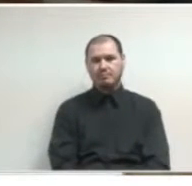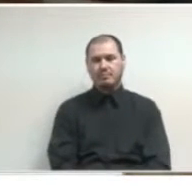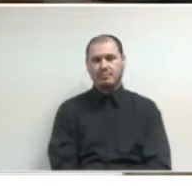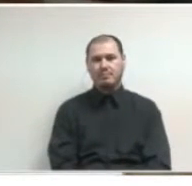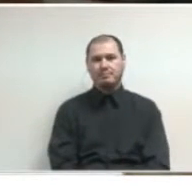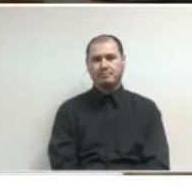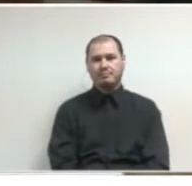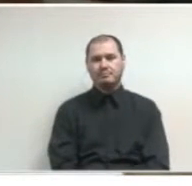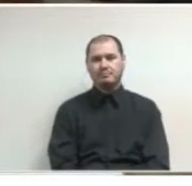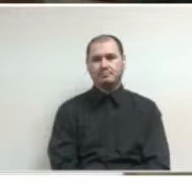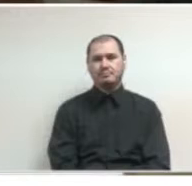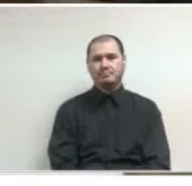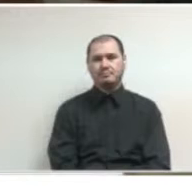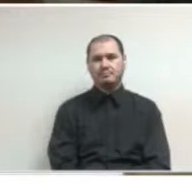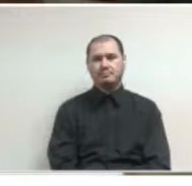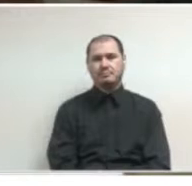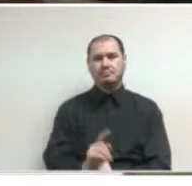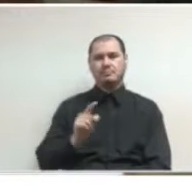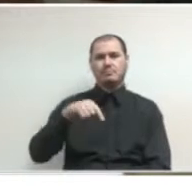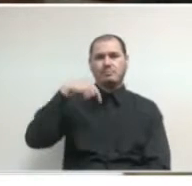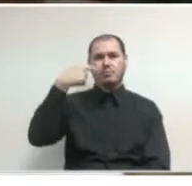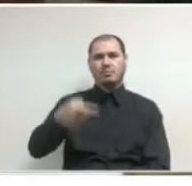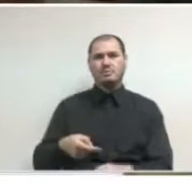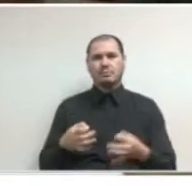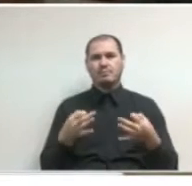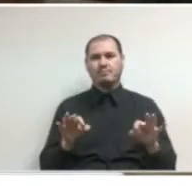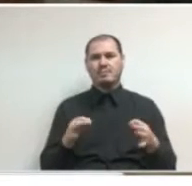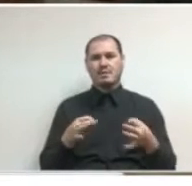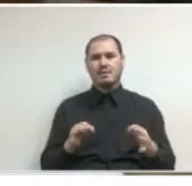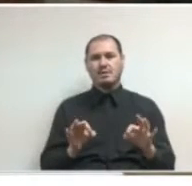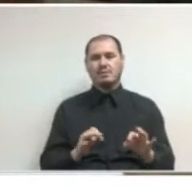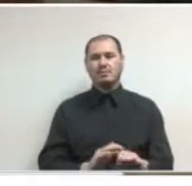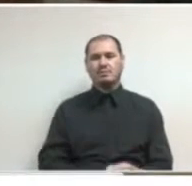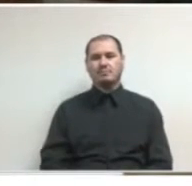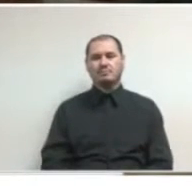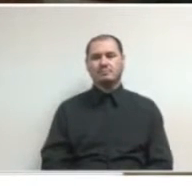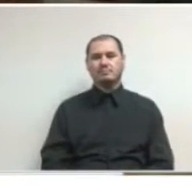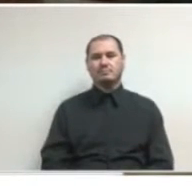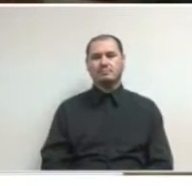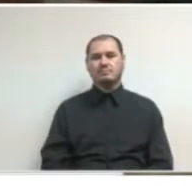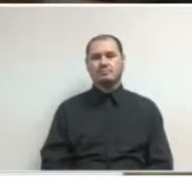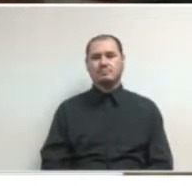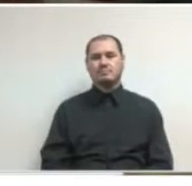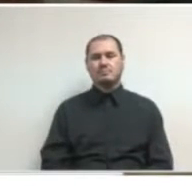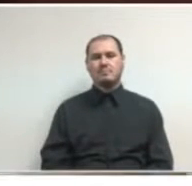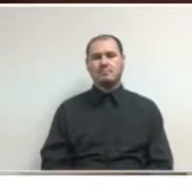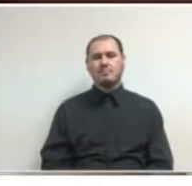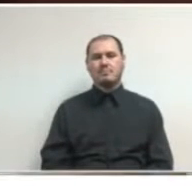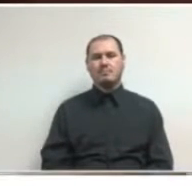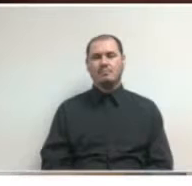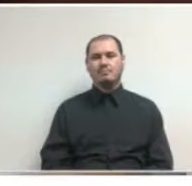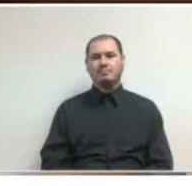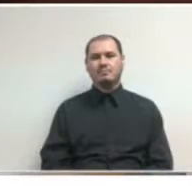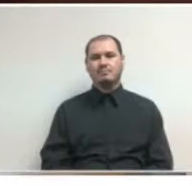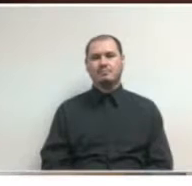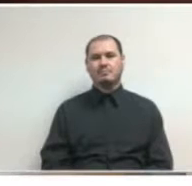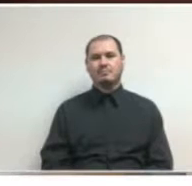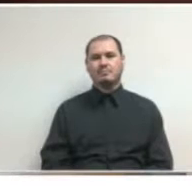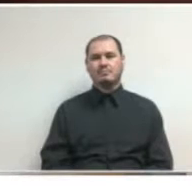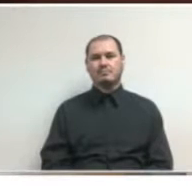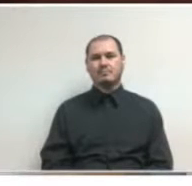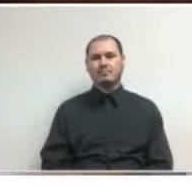de la poco en anga miércoles o UVP y Catune, Coaña, llamo a Ama. Secretario General, perdón.